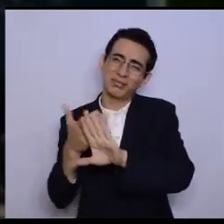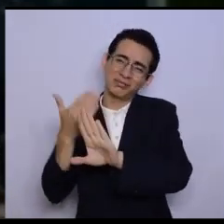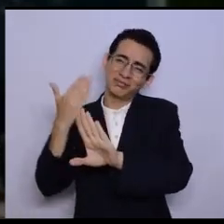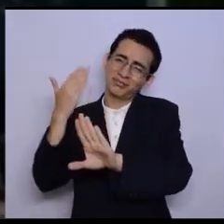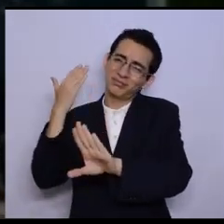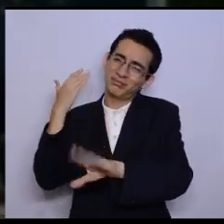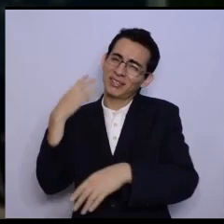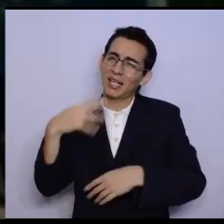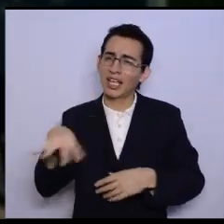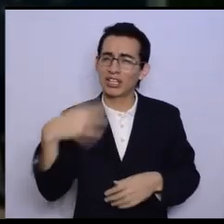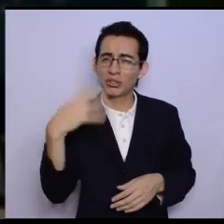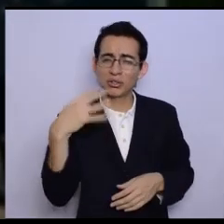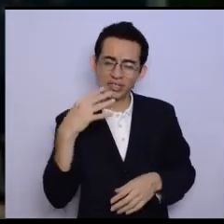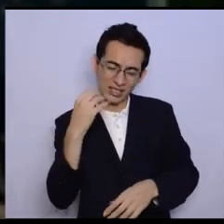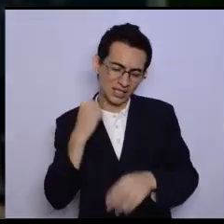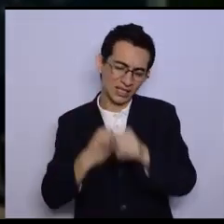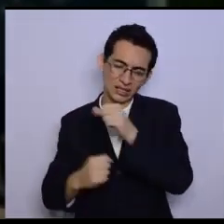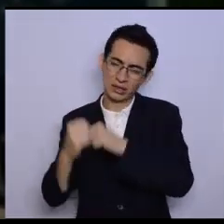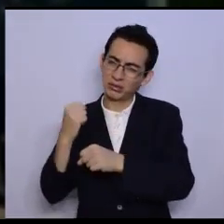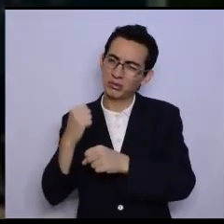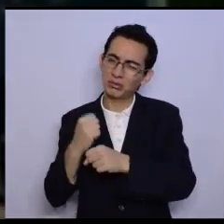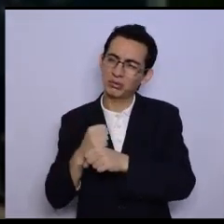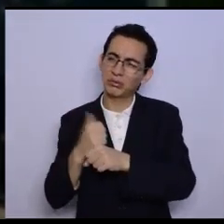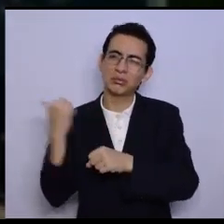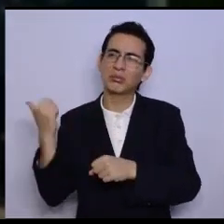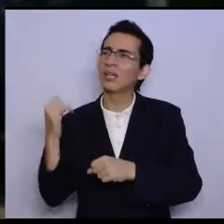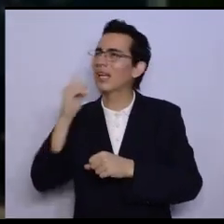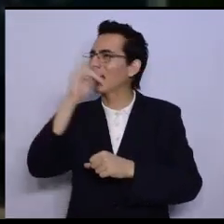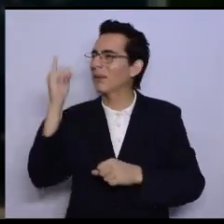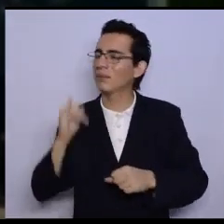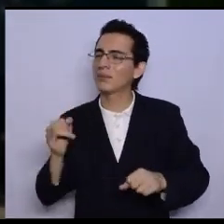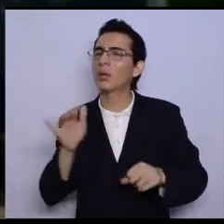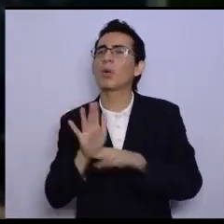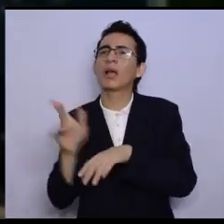14 años, nunca había contado su testirrollo.